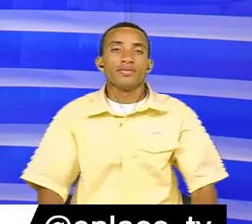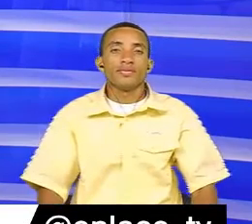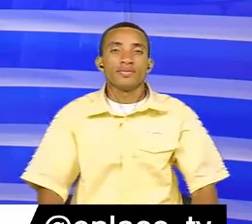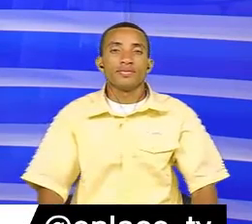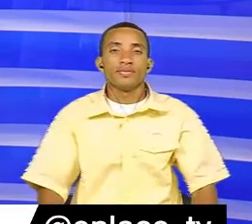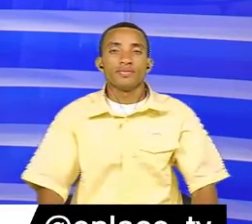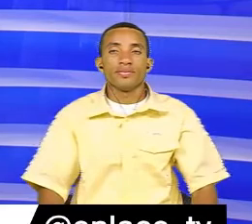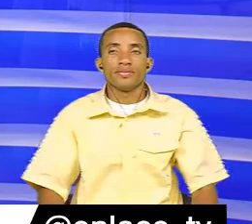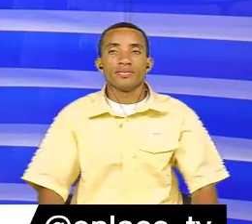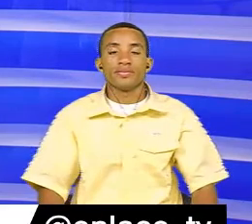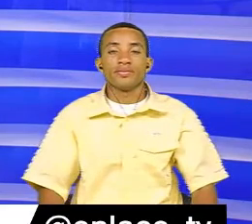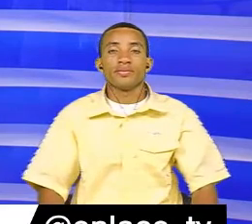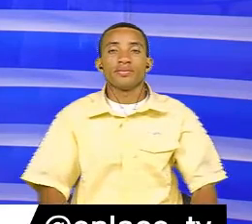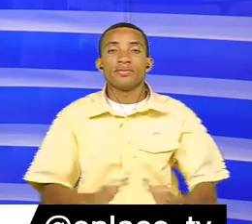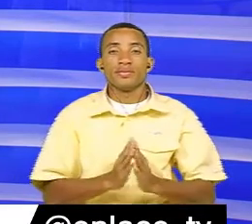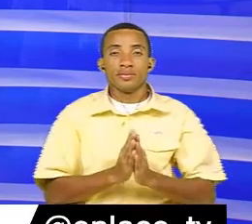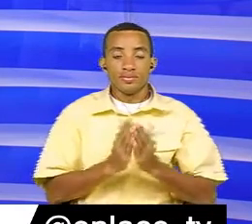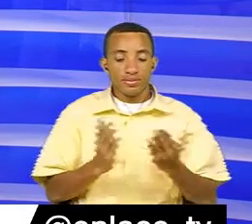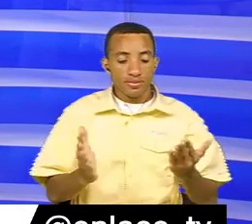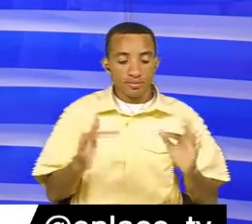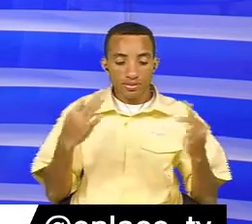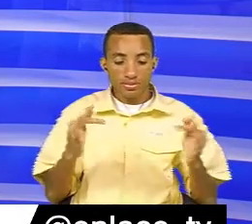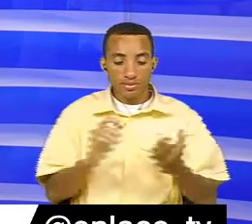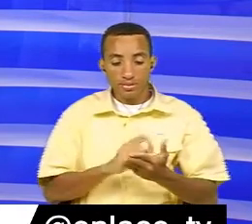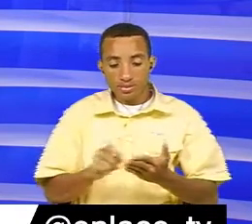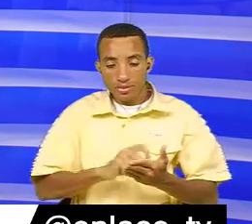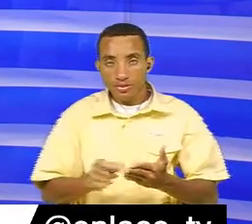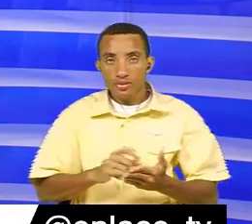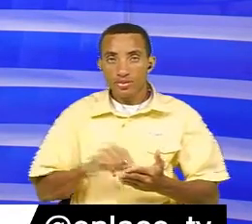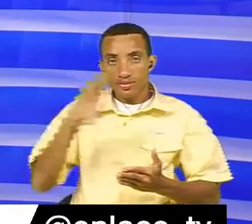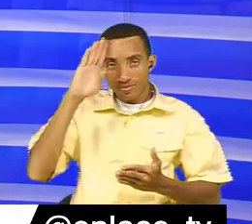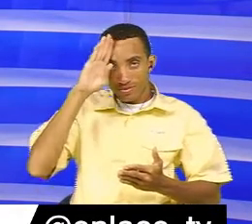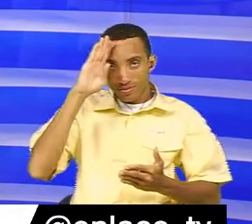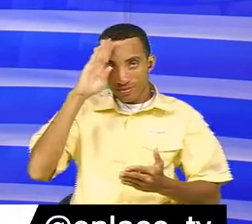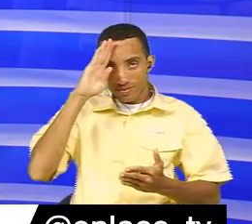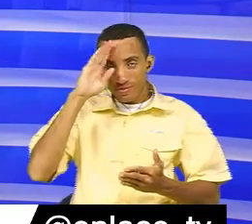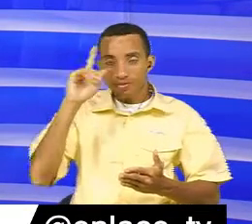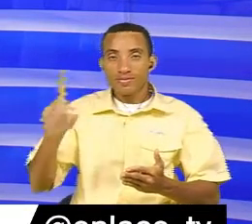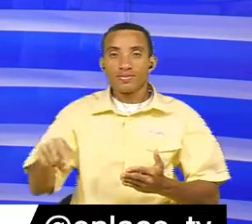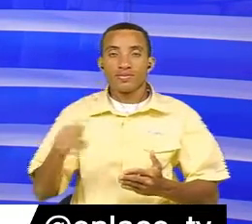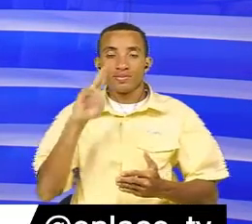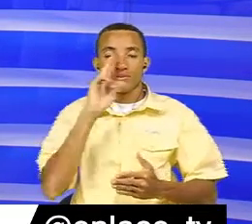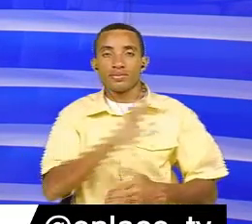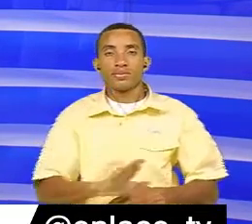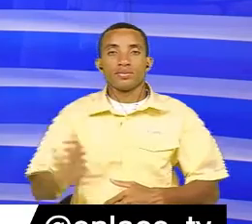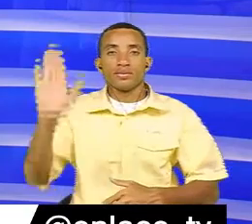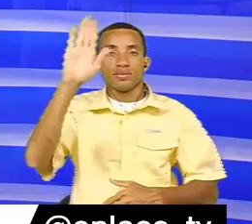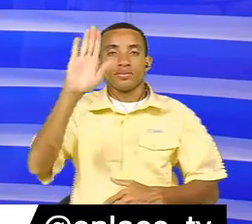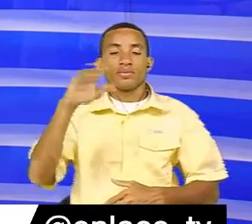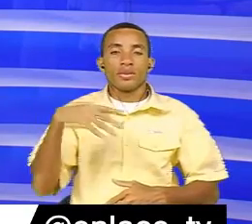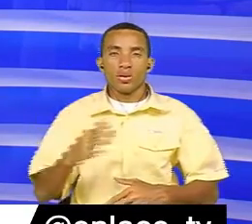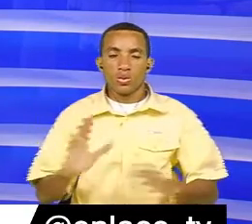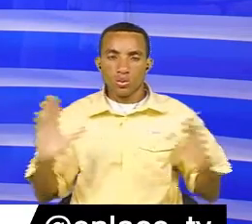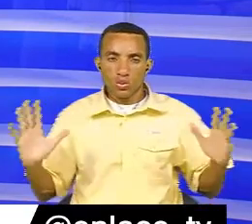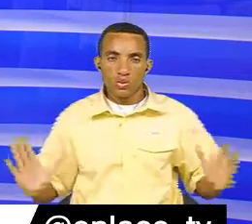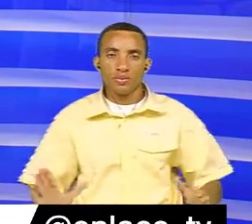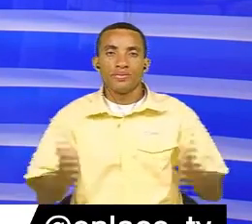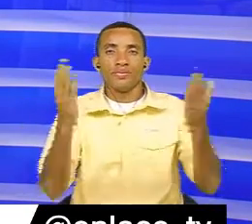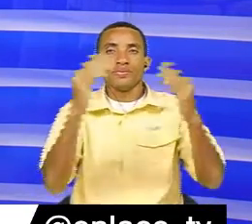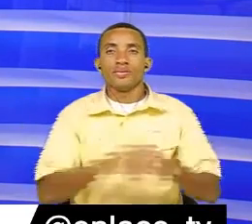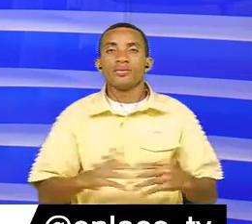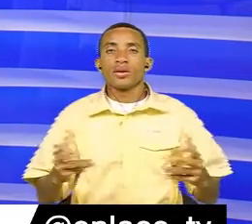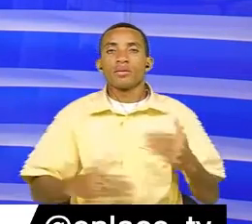Haciendo tareas con mi policía es la nueva estrategia que implementa la Policía Nacional del Magdalena Medio. Esta comenzó en la